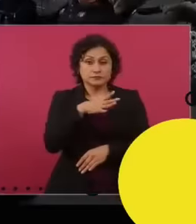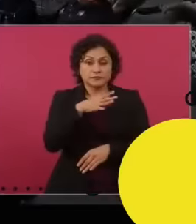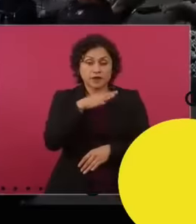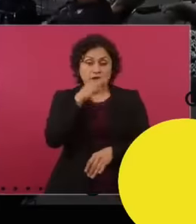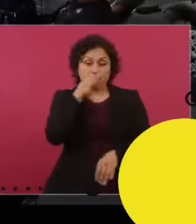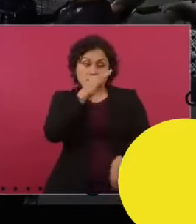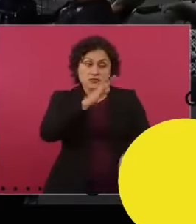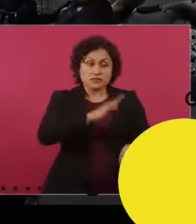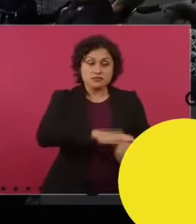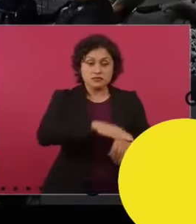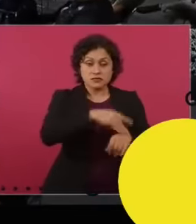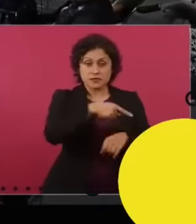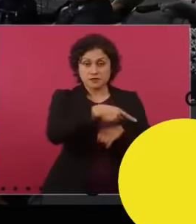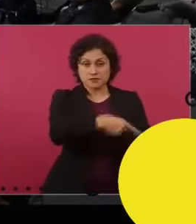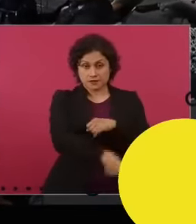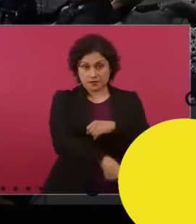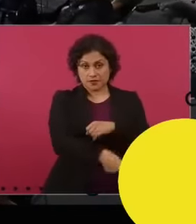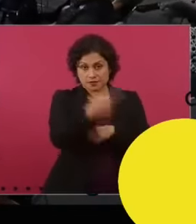para la gobernadora,